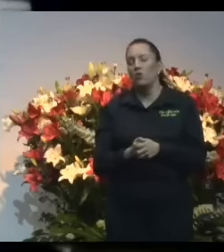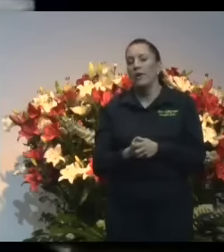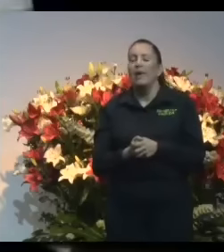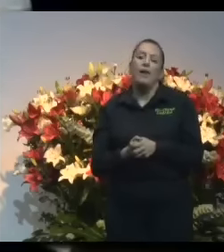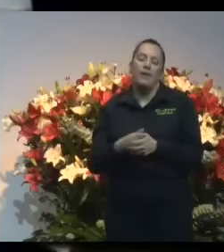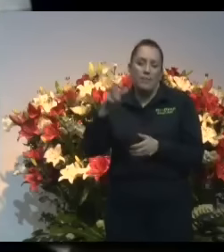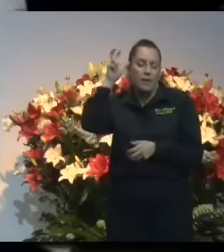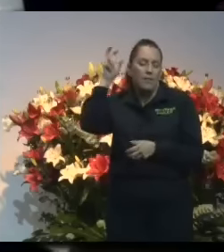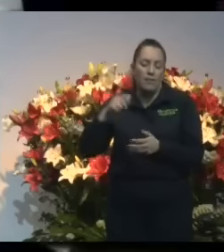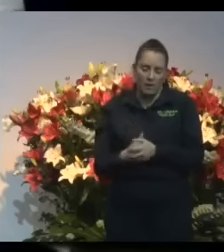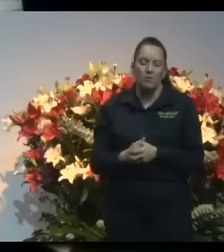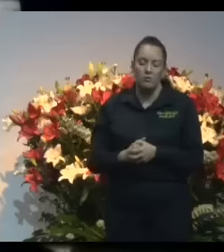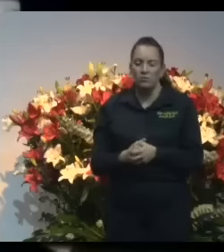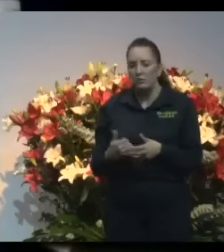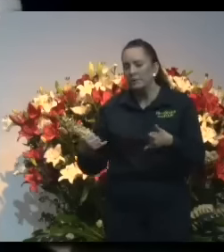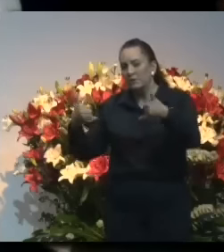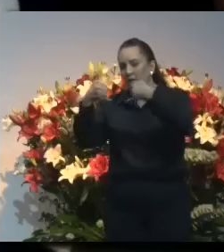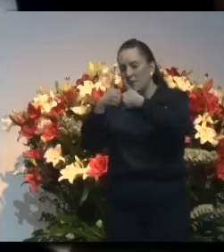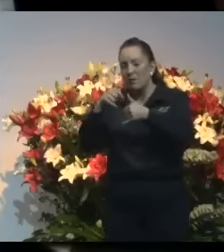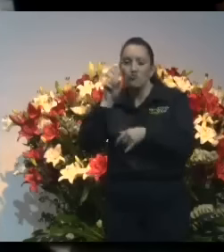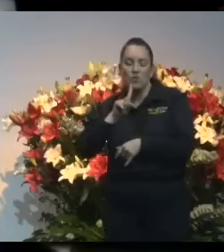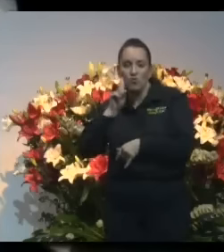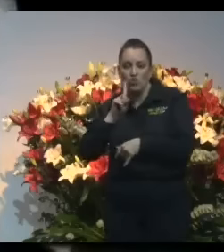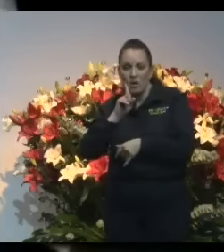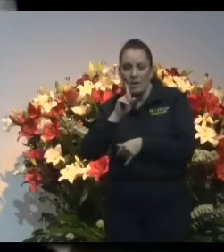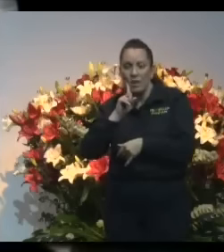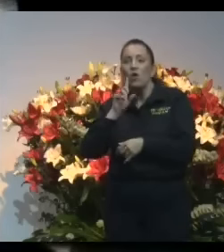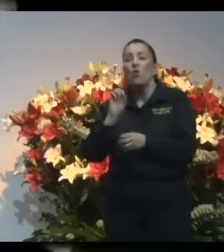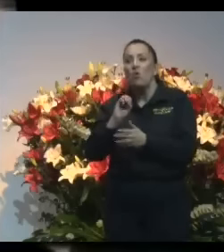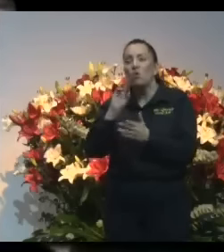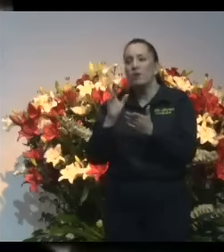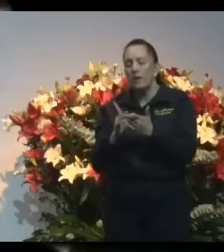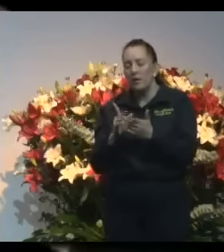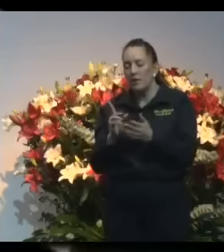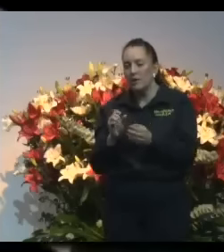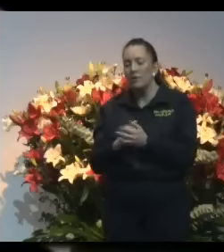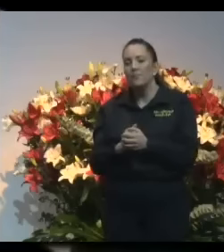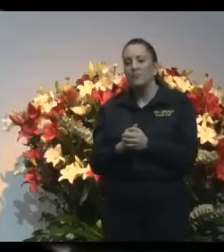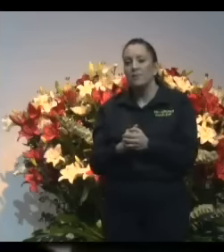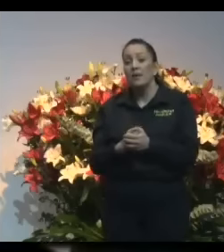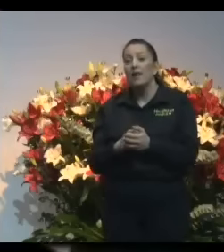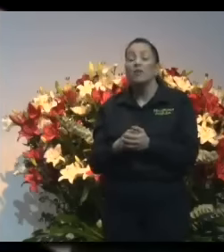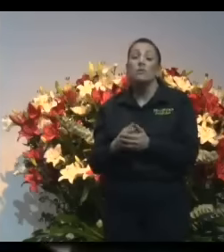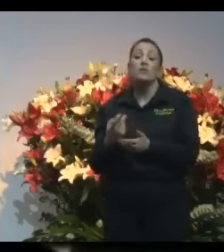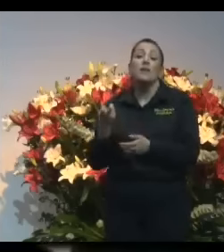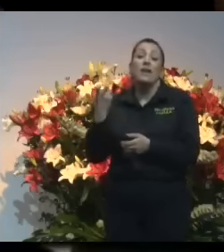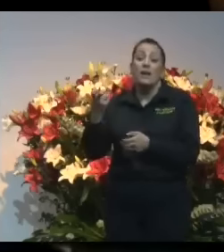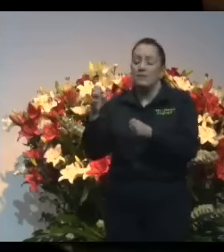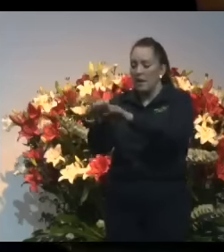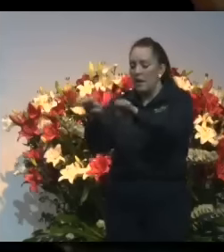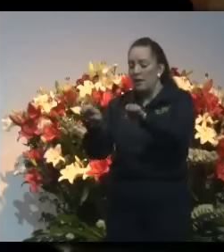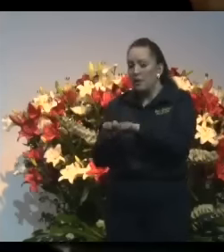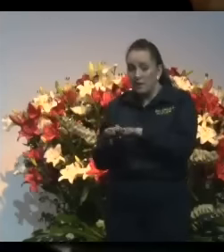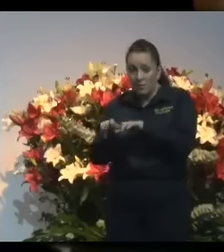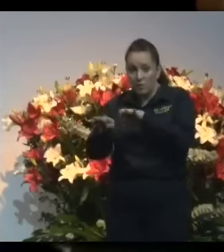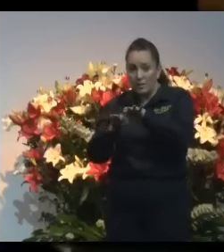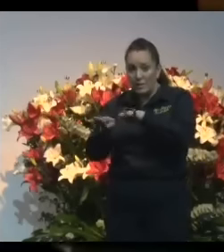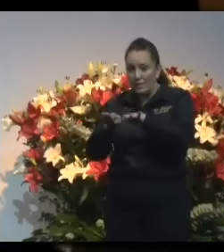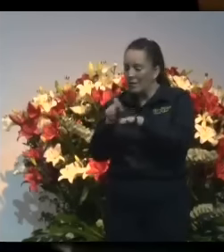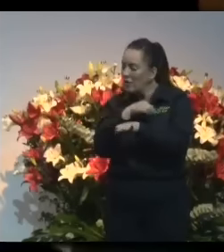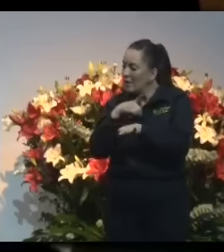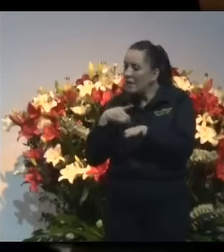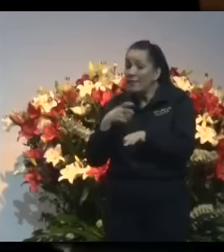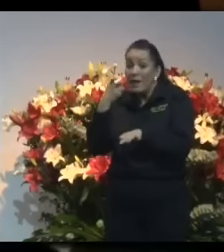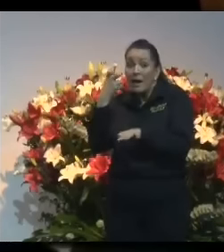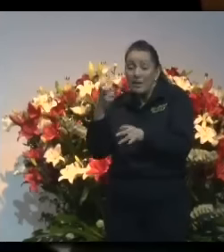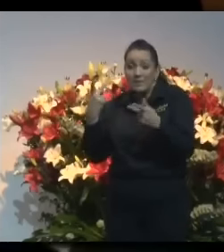Hidalgo. Envía la llamada a Progreso, a ese equipo de trabajo, y él tendrá que atender a esa